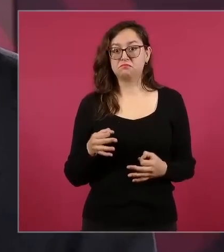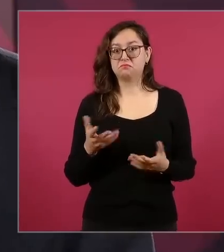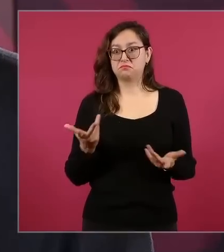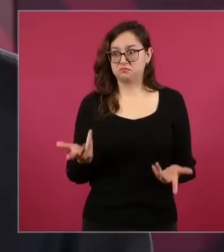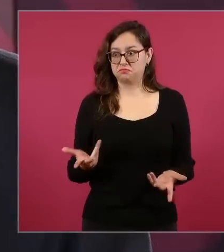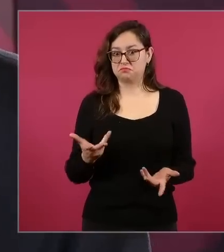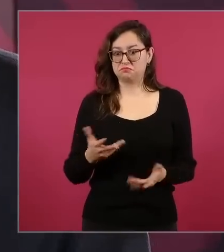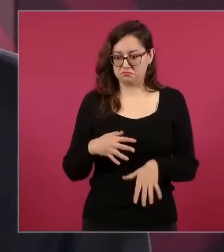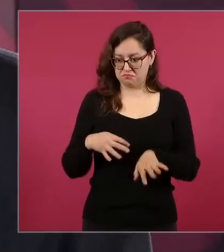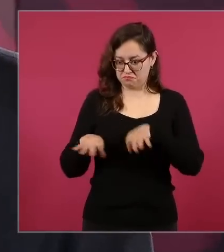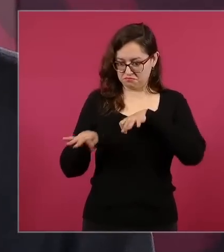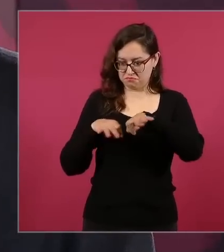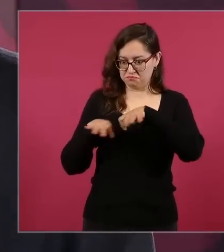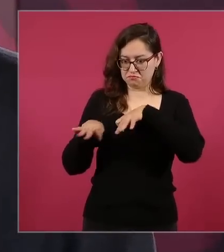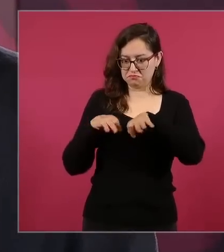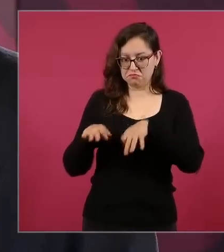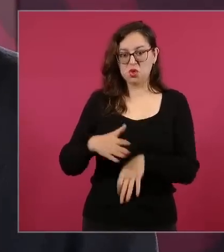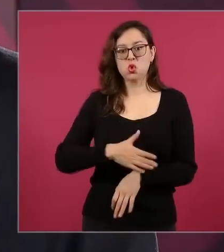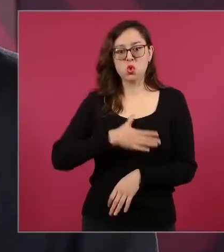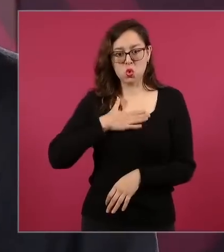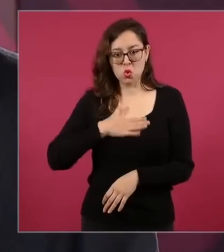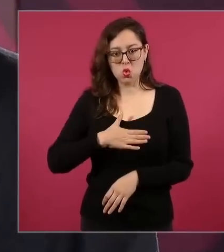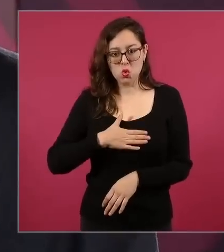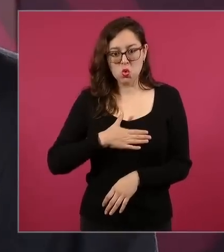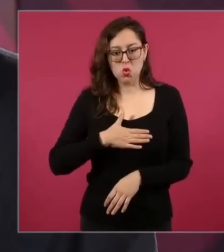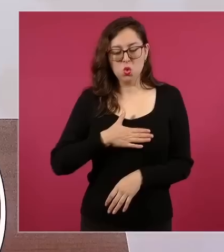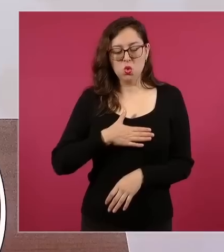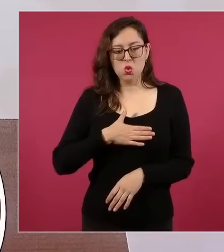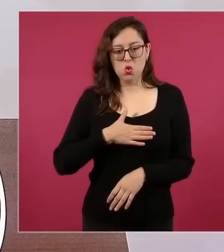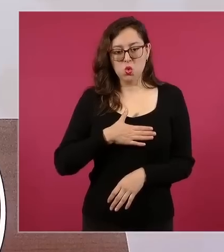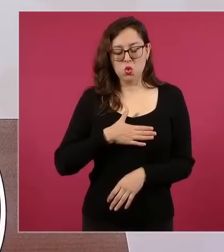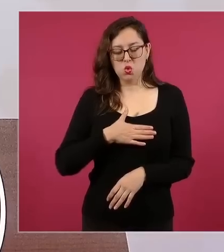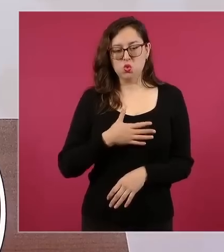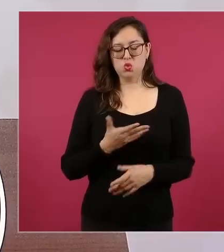impartir justicia por